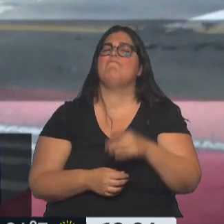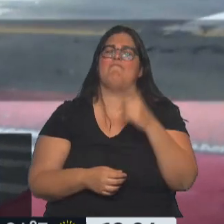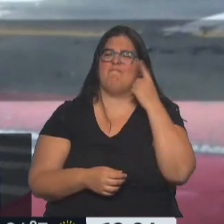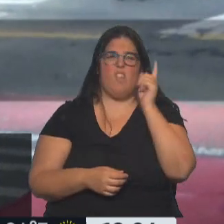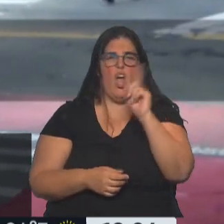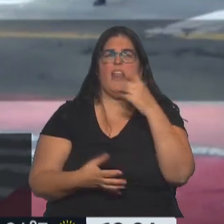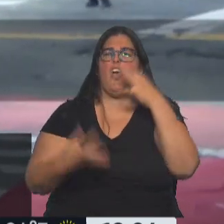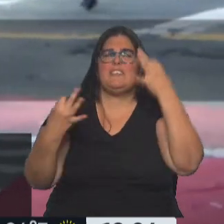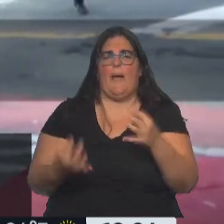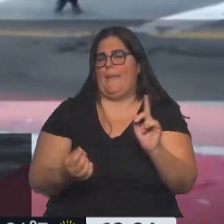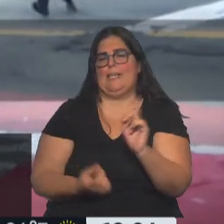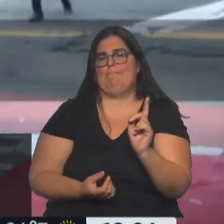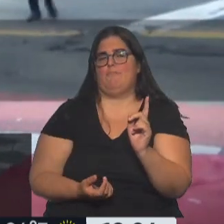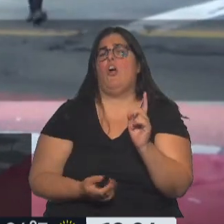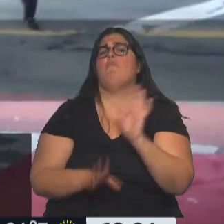I